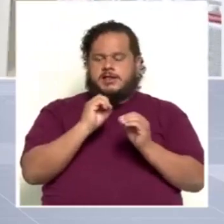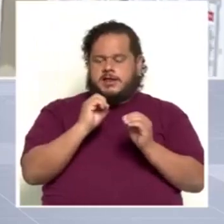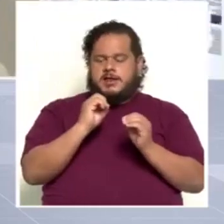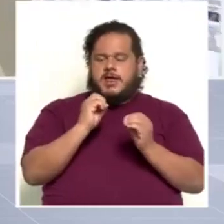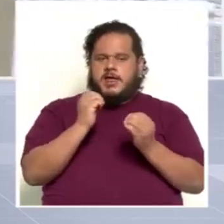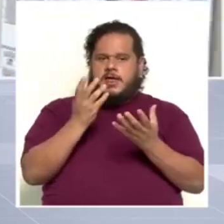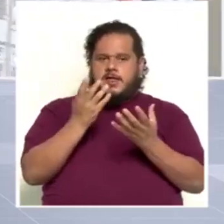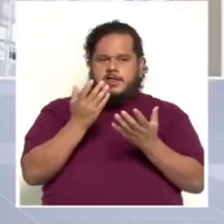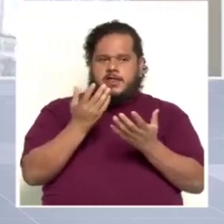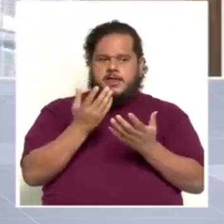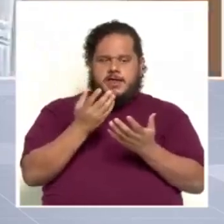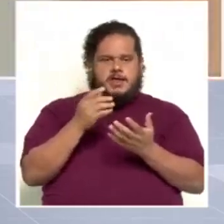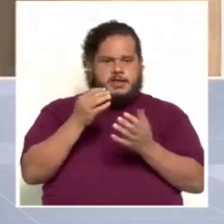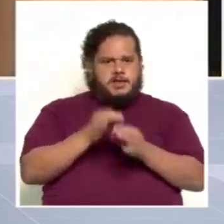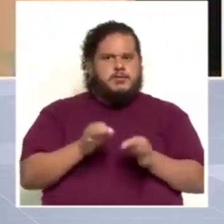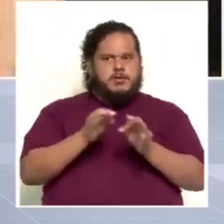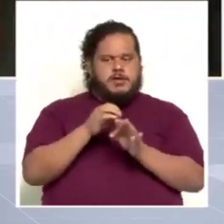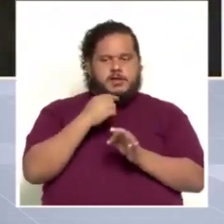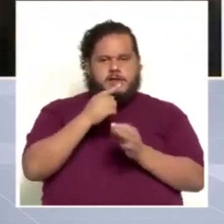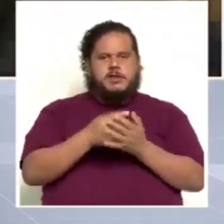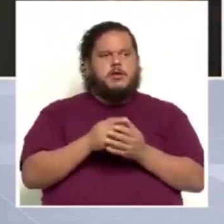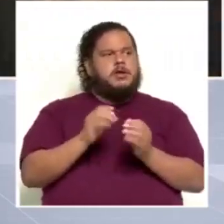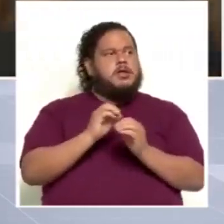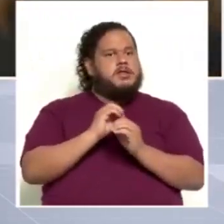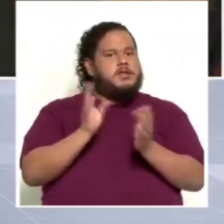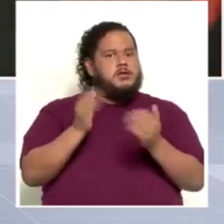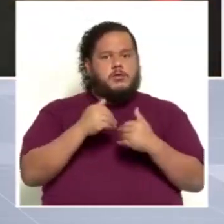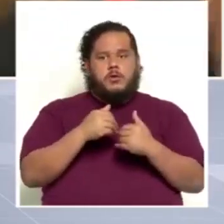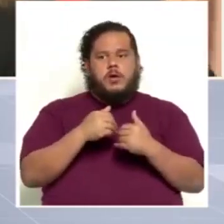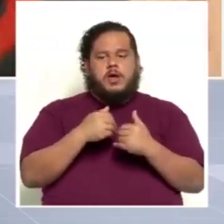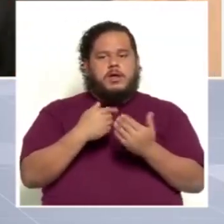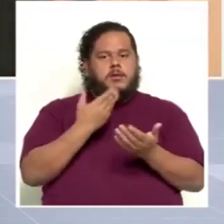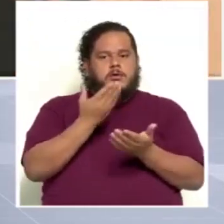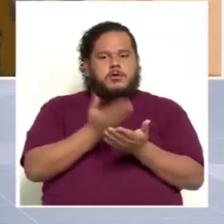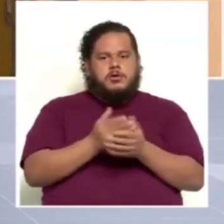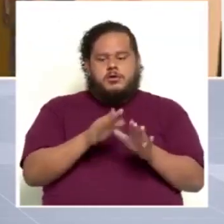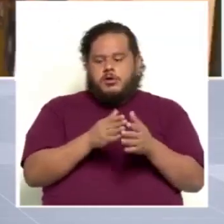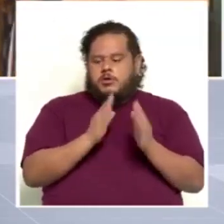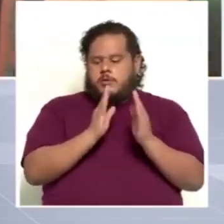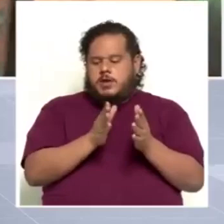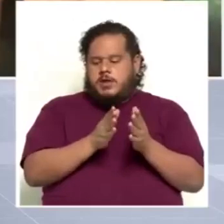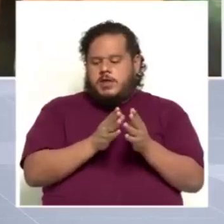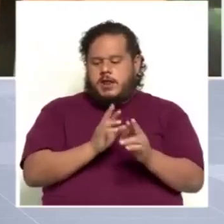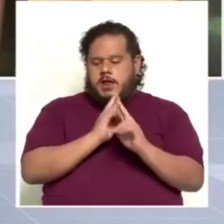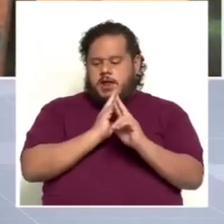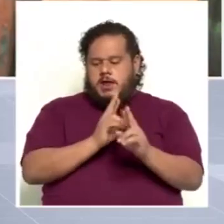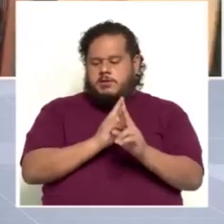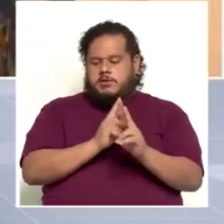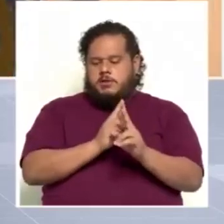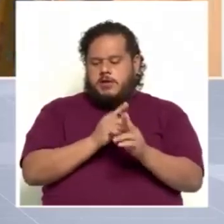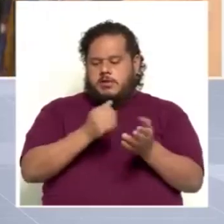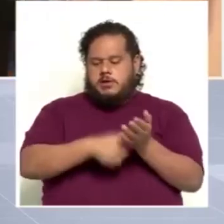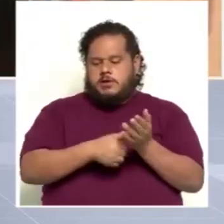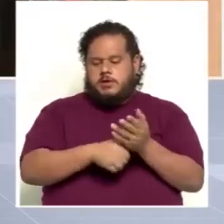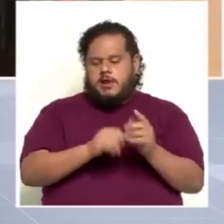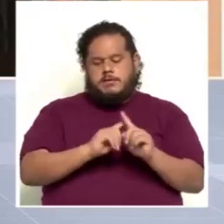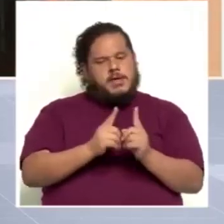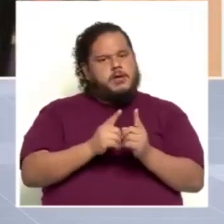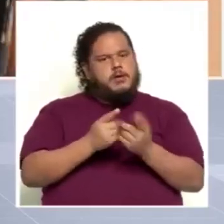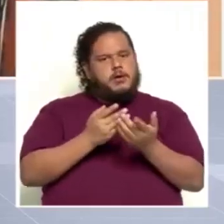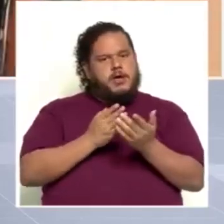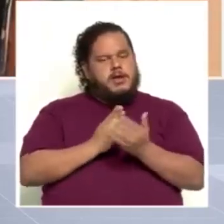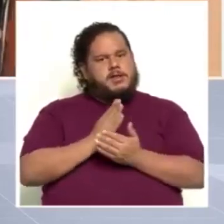importante reiterarlo, sin pretender ser pronósticos de cómo va a quedar el resultado electoral, pero sí en las